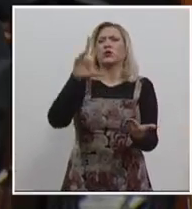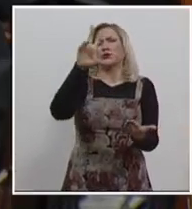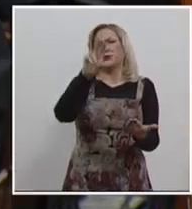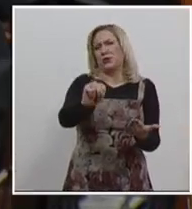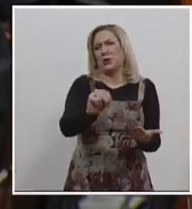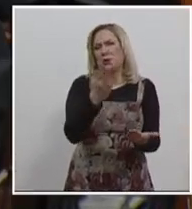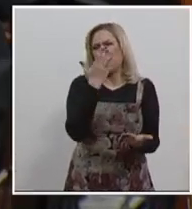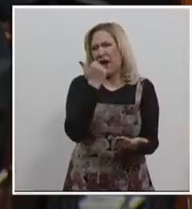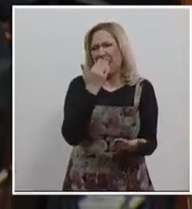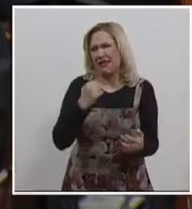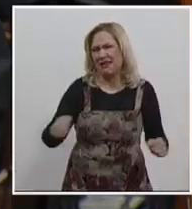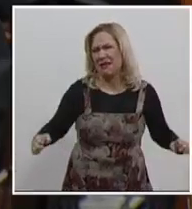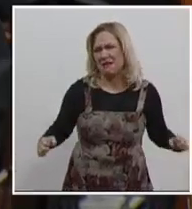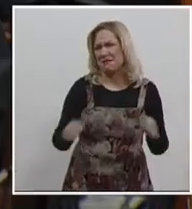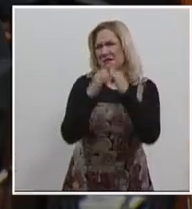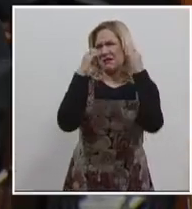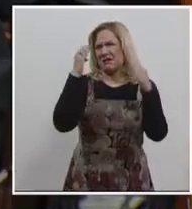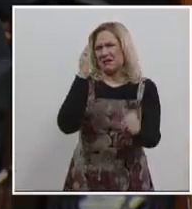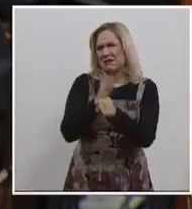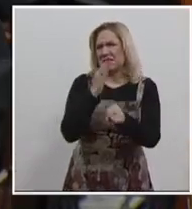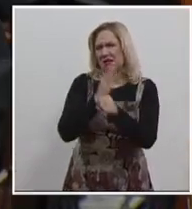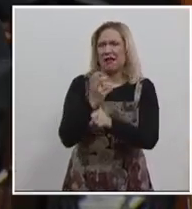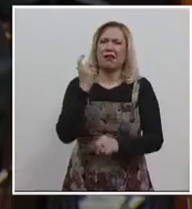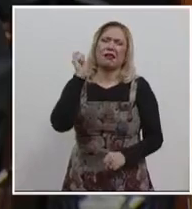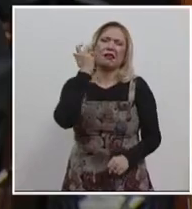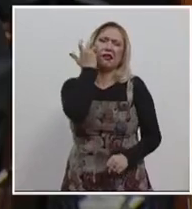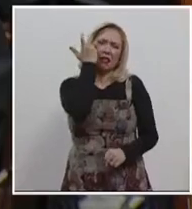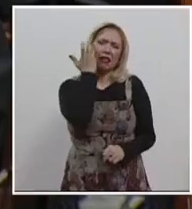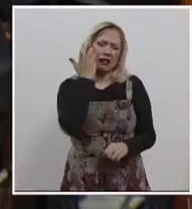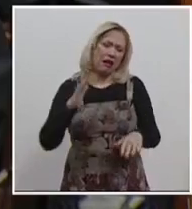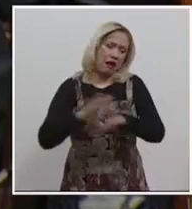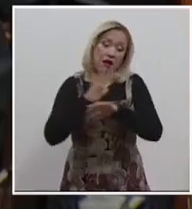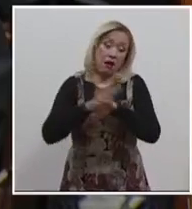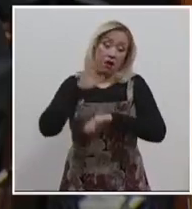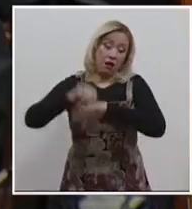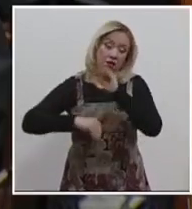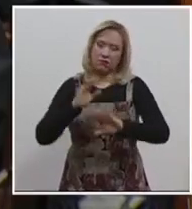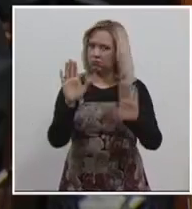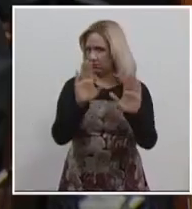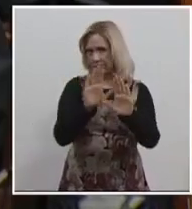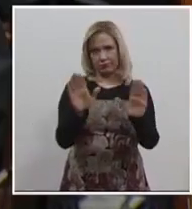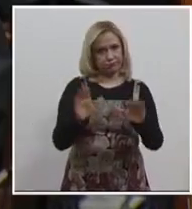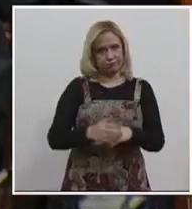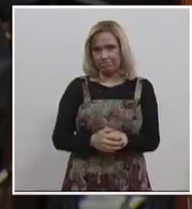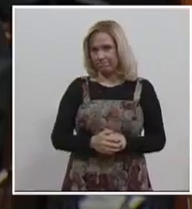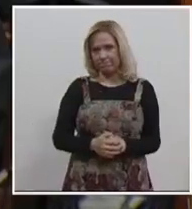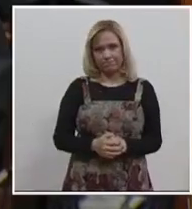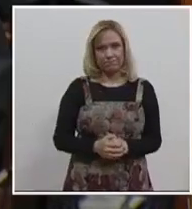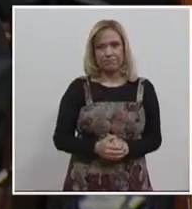presenta alguna condición que nos invite a modificarla o interrumpirla.